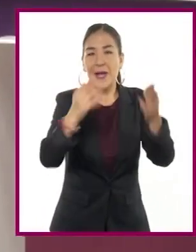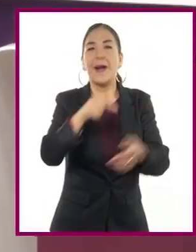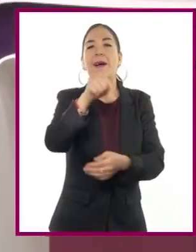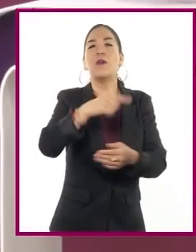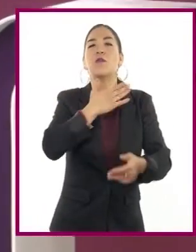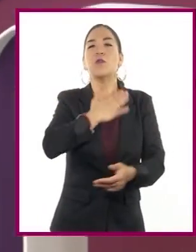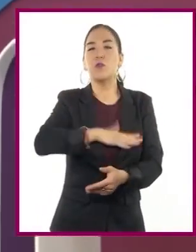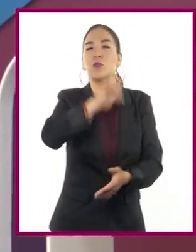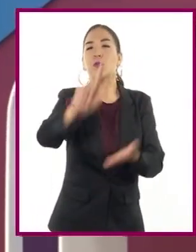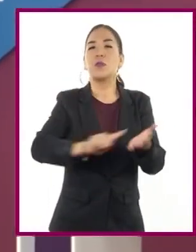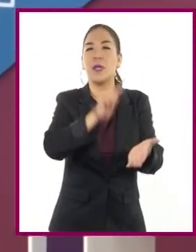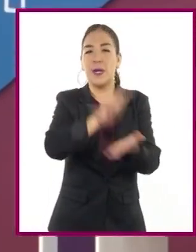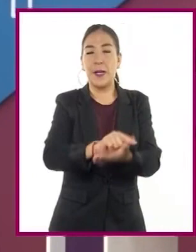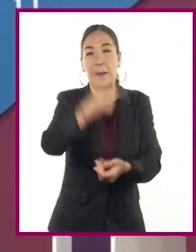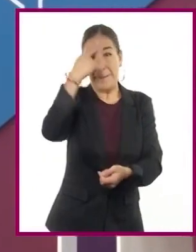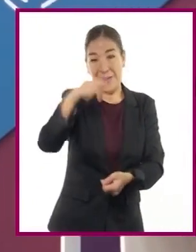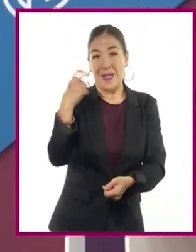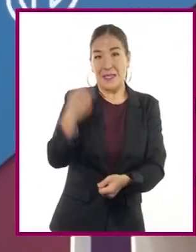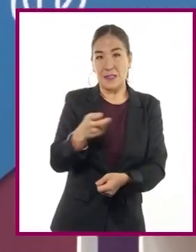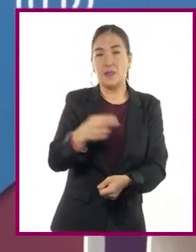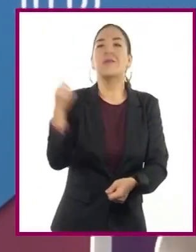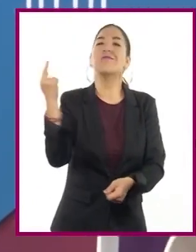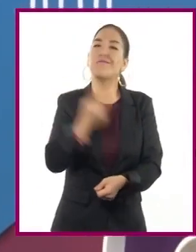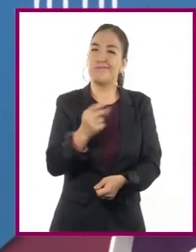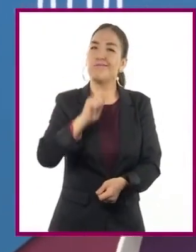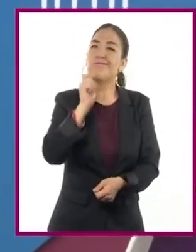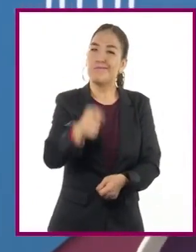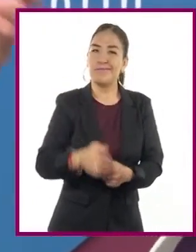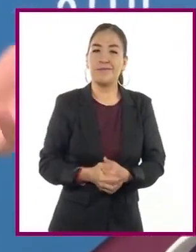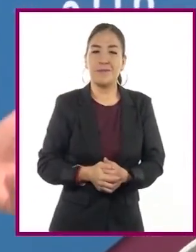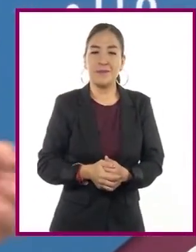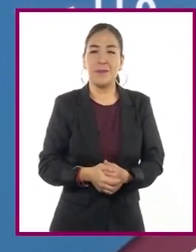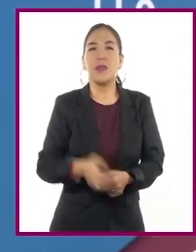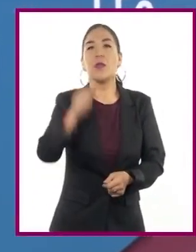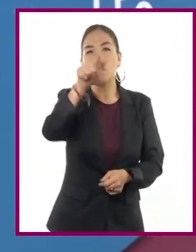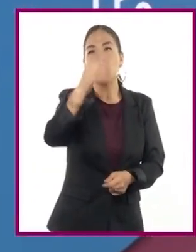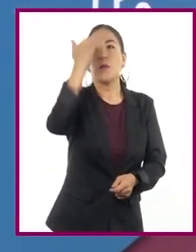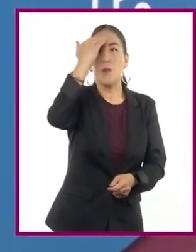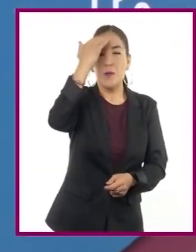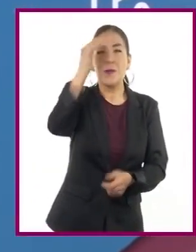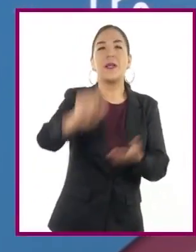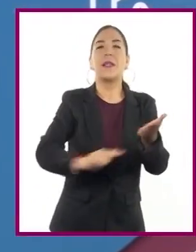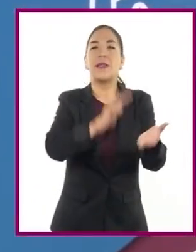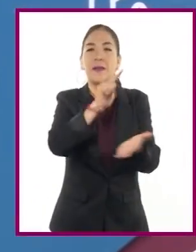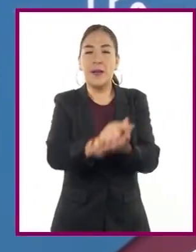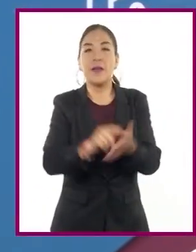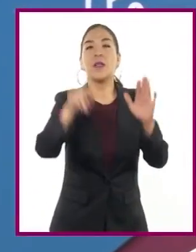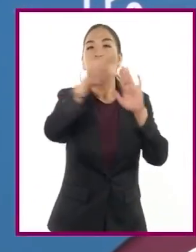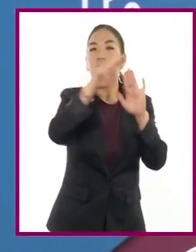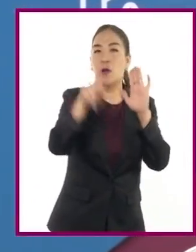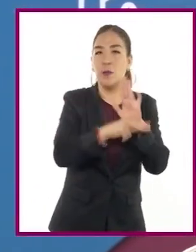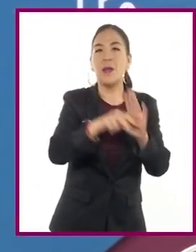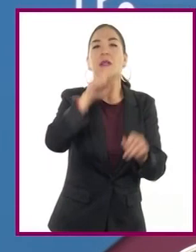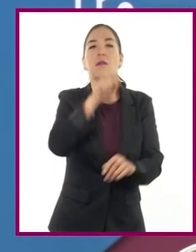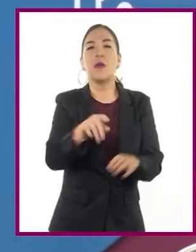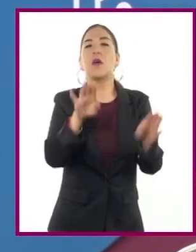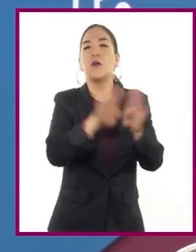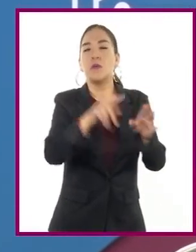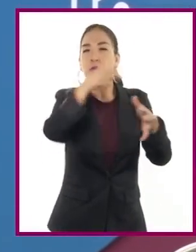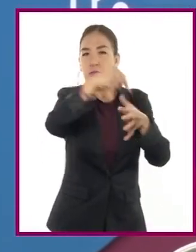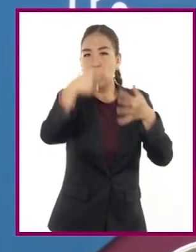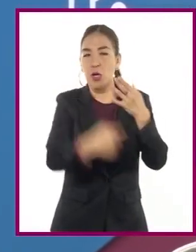leyes. Para ello, es necesario que conozcan las leyes, normas y